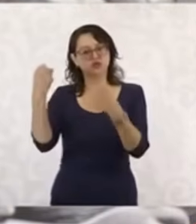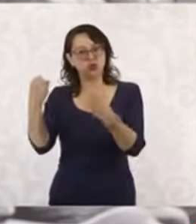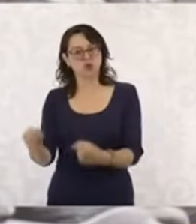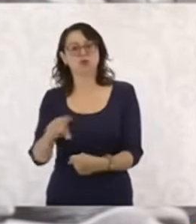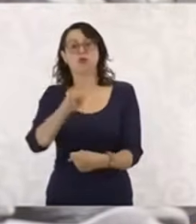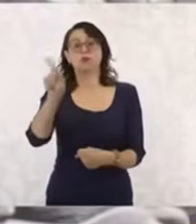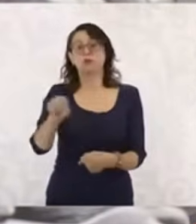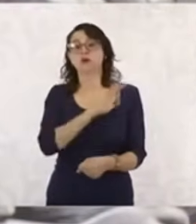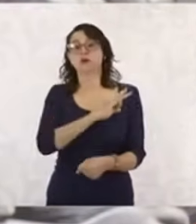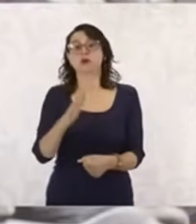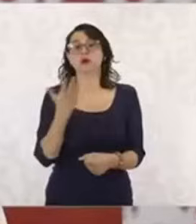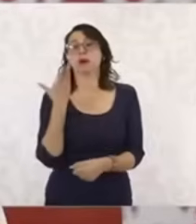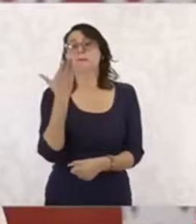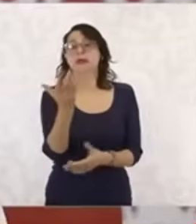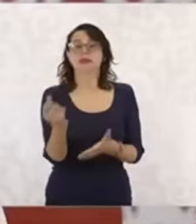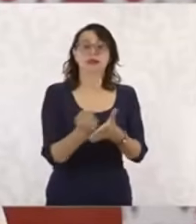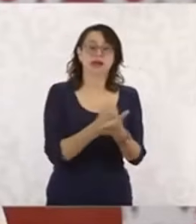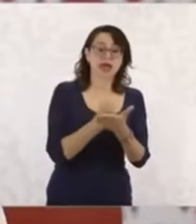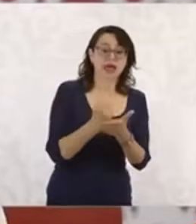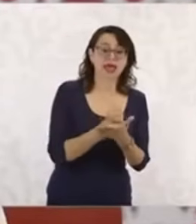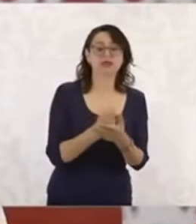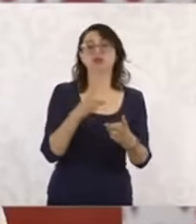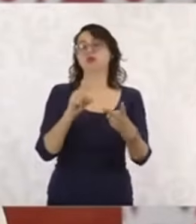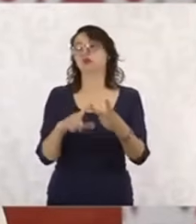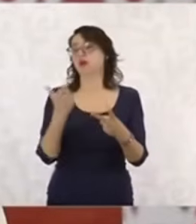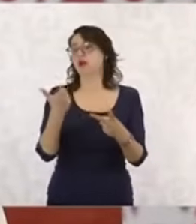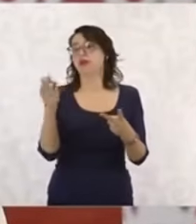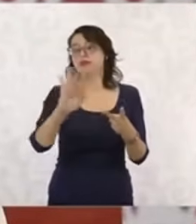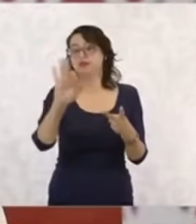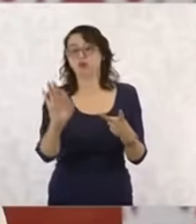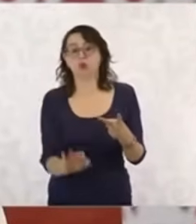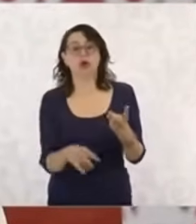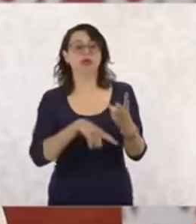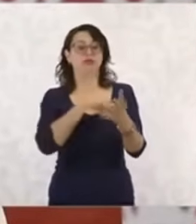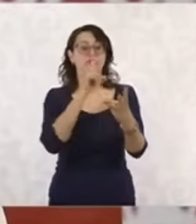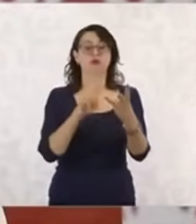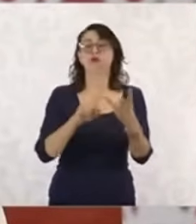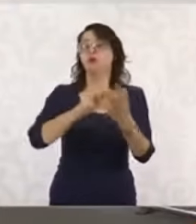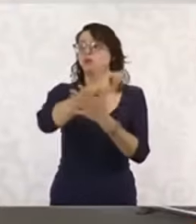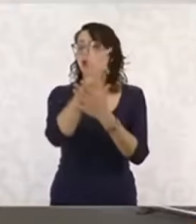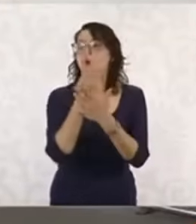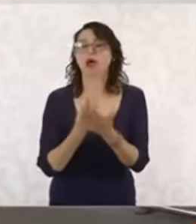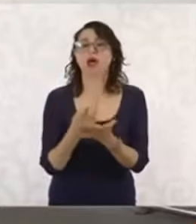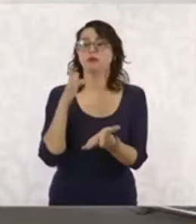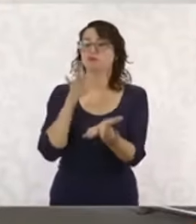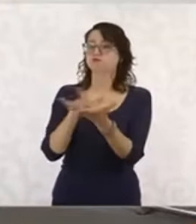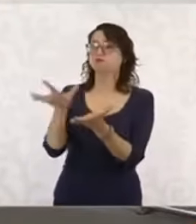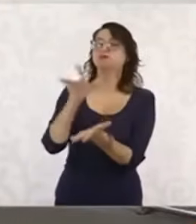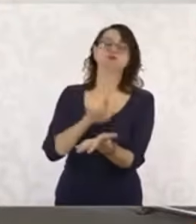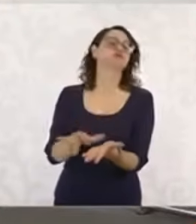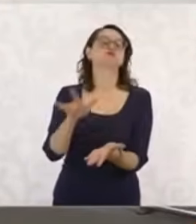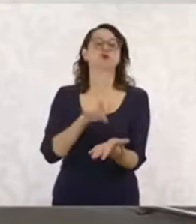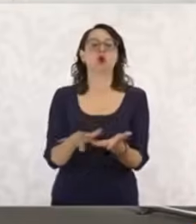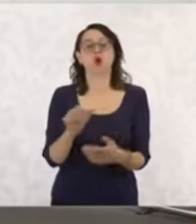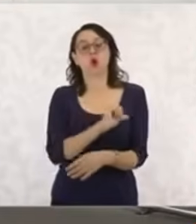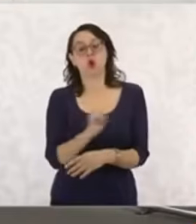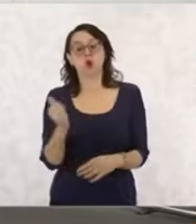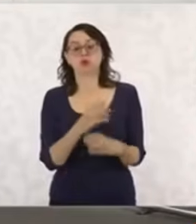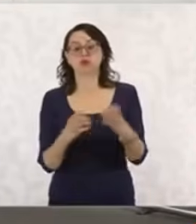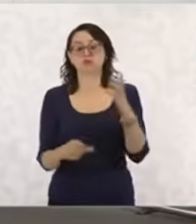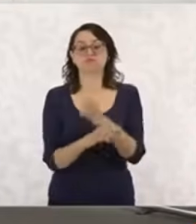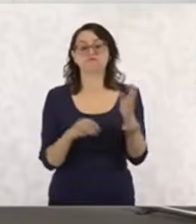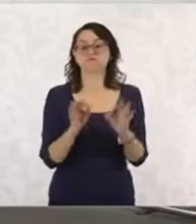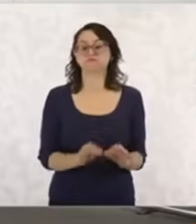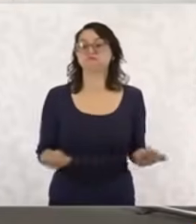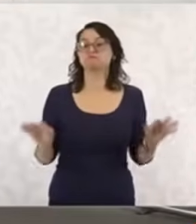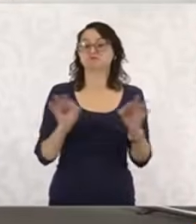poder acceder a subsidios y también van a poder acceder a programas. Otra parte muy importante es la